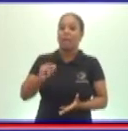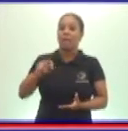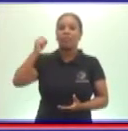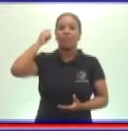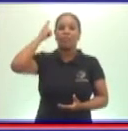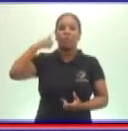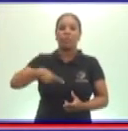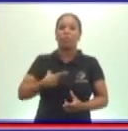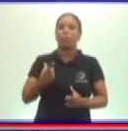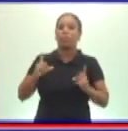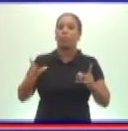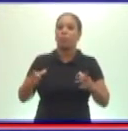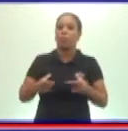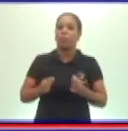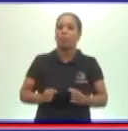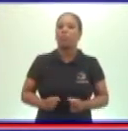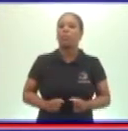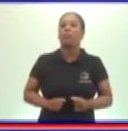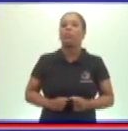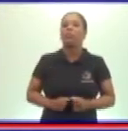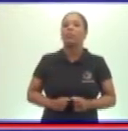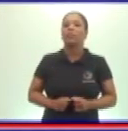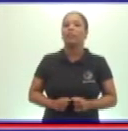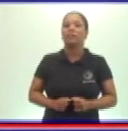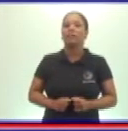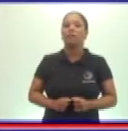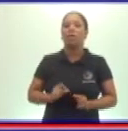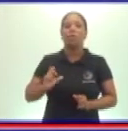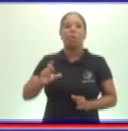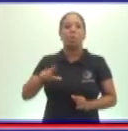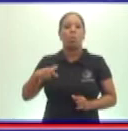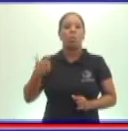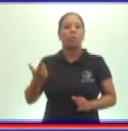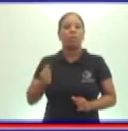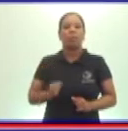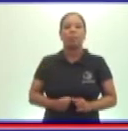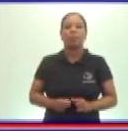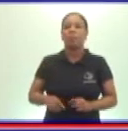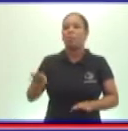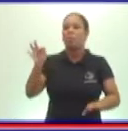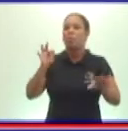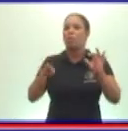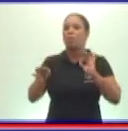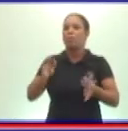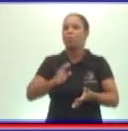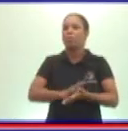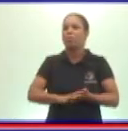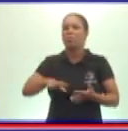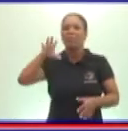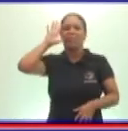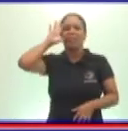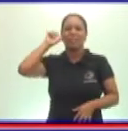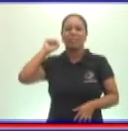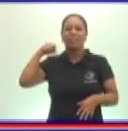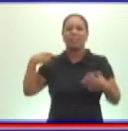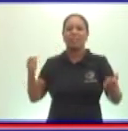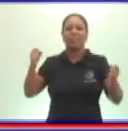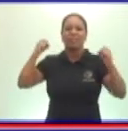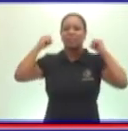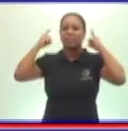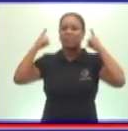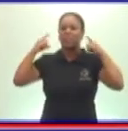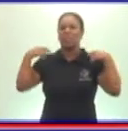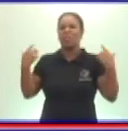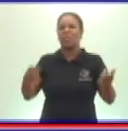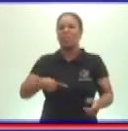política, presupuestos conceptuales. Es decir, cuáles son los elementos que nos permiten entender qué cosa es ideología y qué cosa es